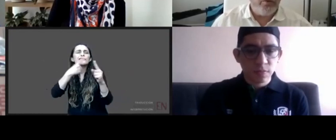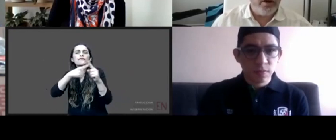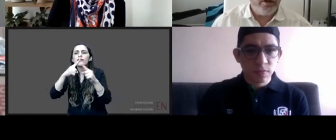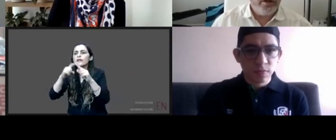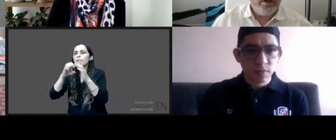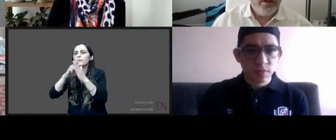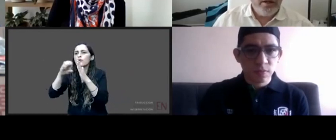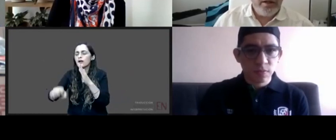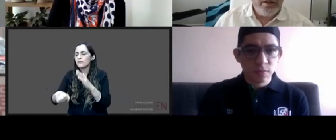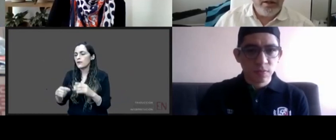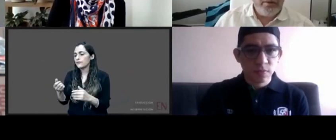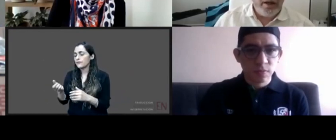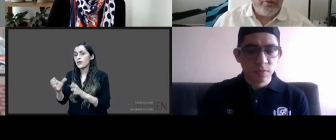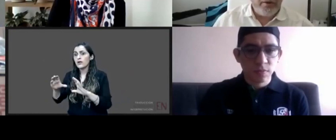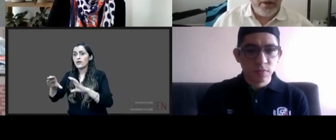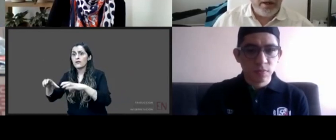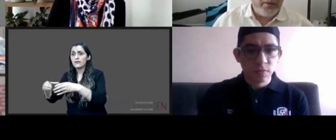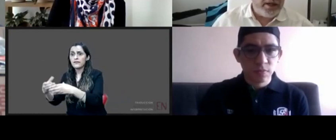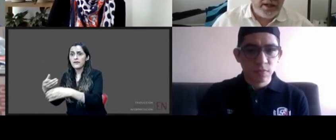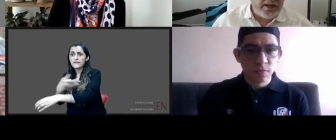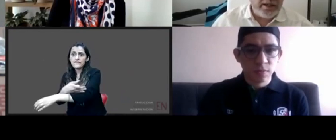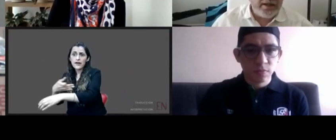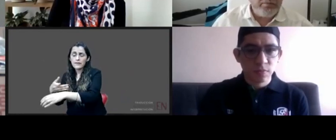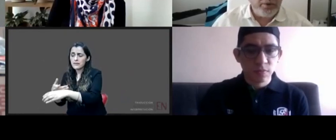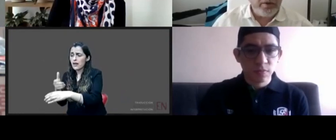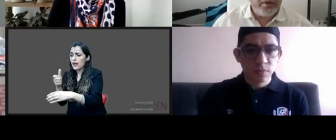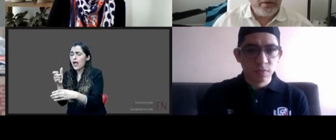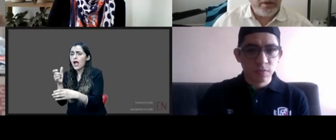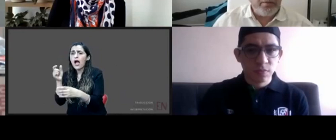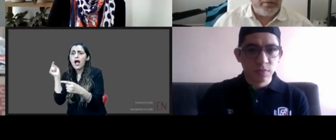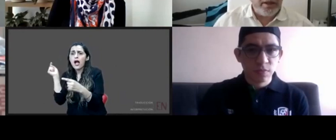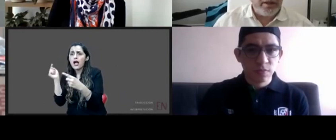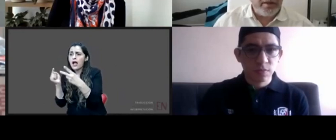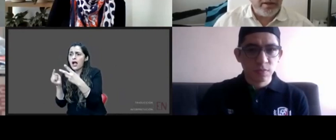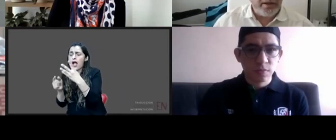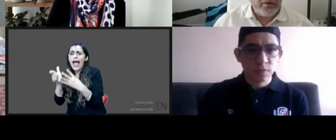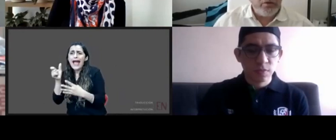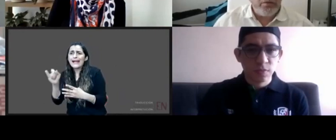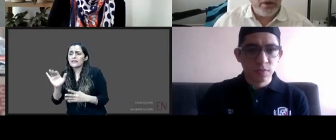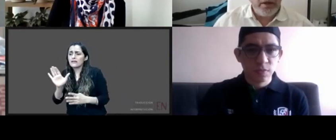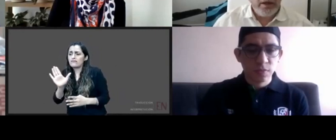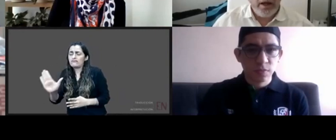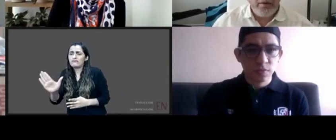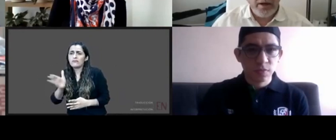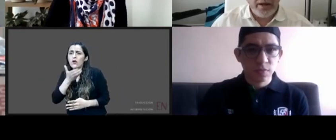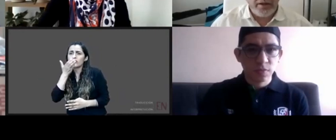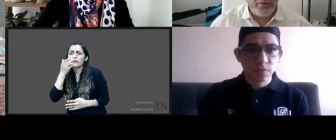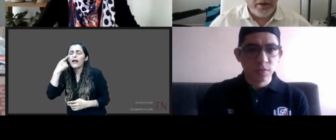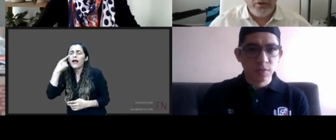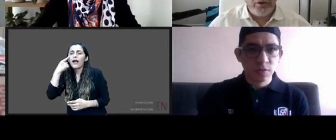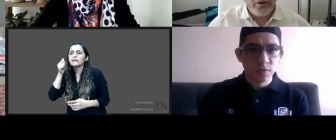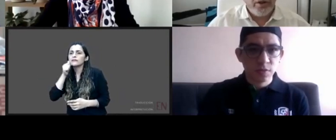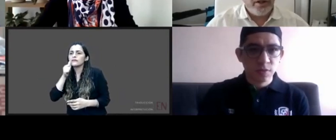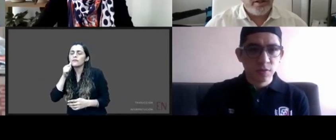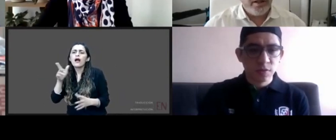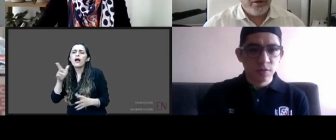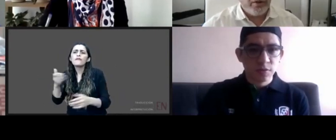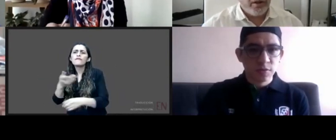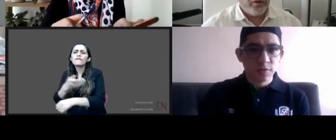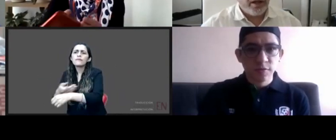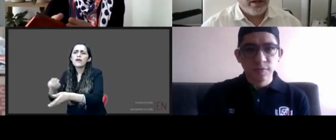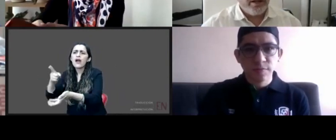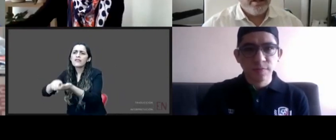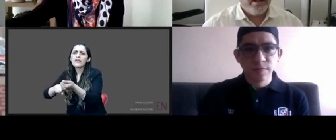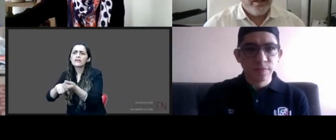sola lengua, y la familia mexicana, pues típicamente se asume hablará español, que es la